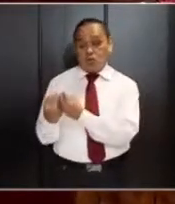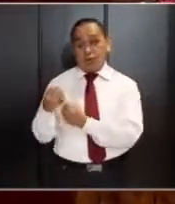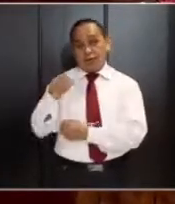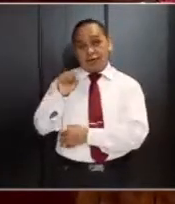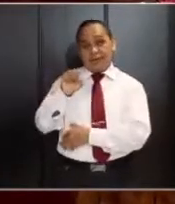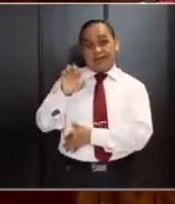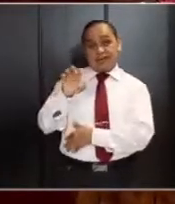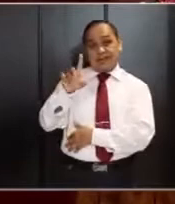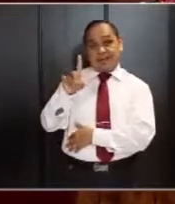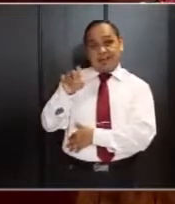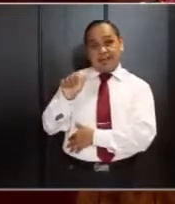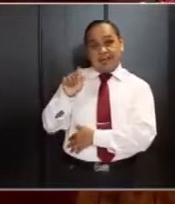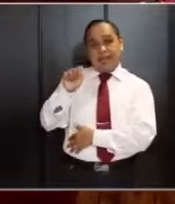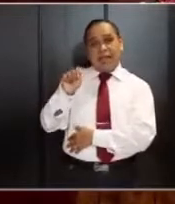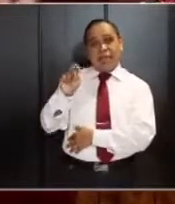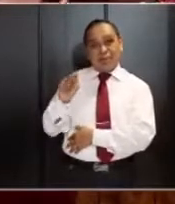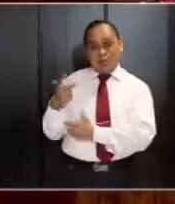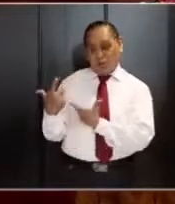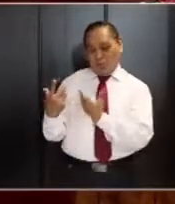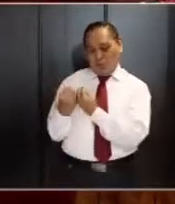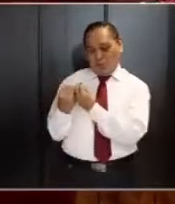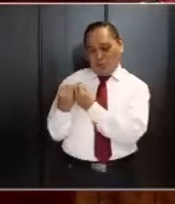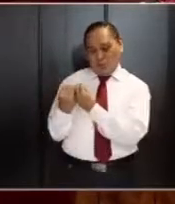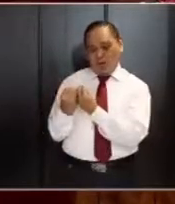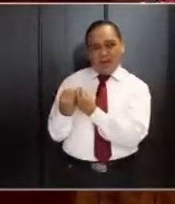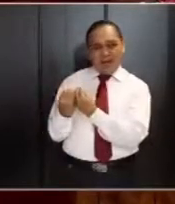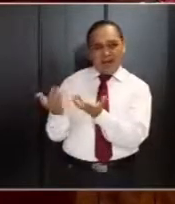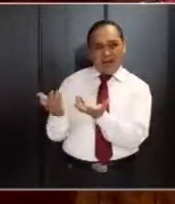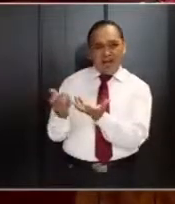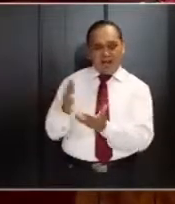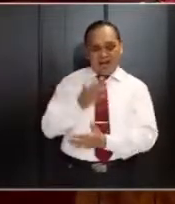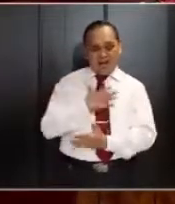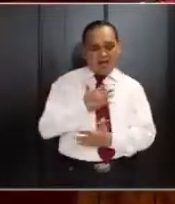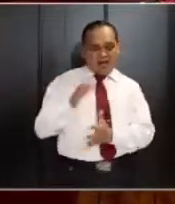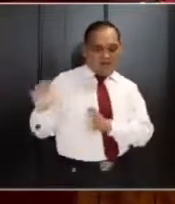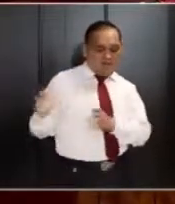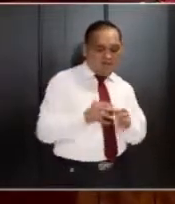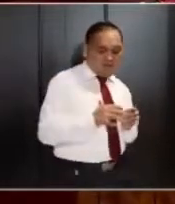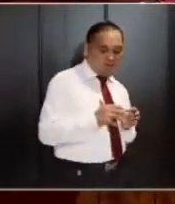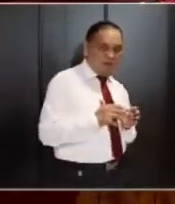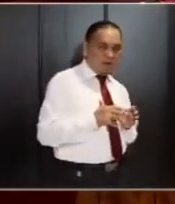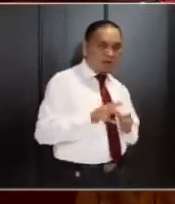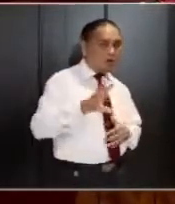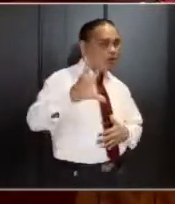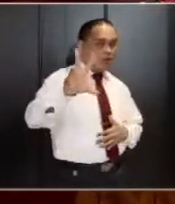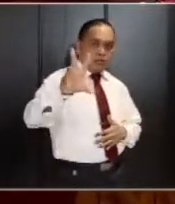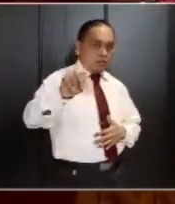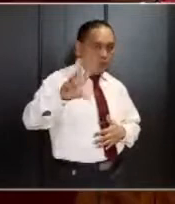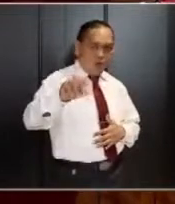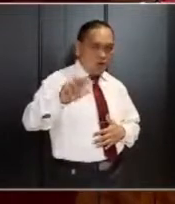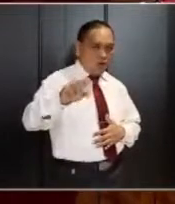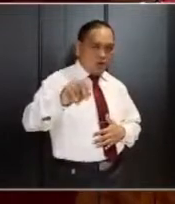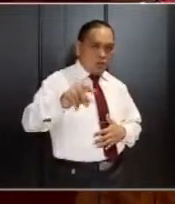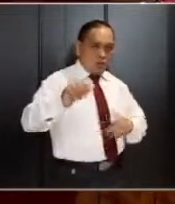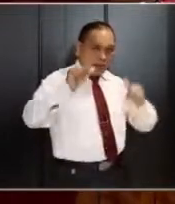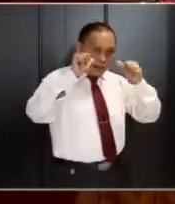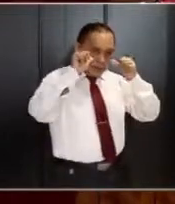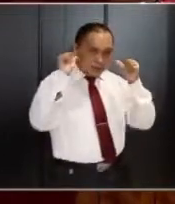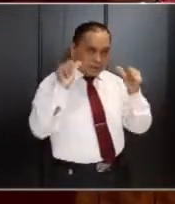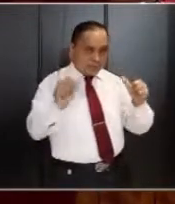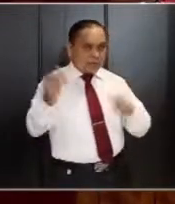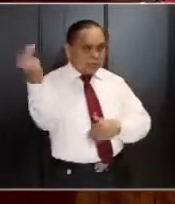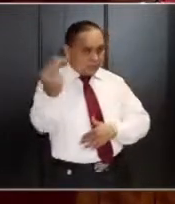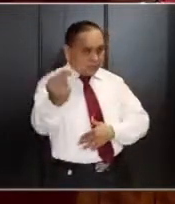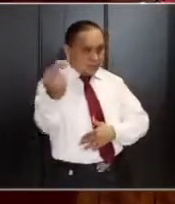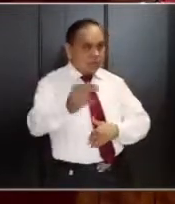Sedatu, entonces ya, y ellos ya gestionaron la obra es suya. No, mamita, tienen que ponerse muy atentos